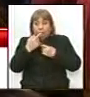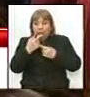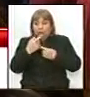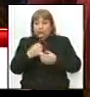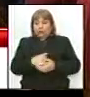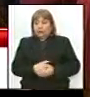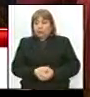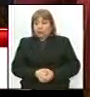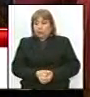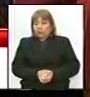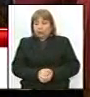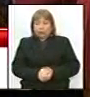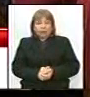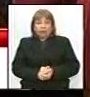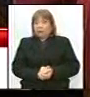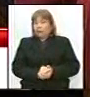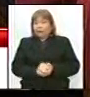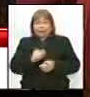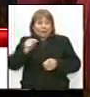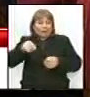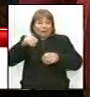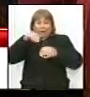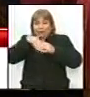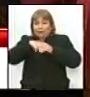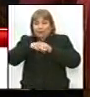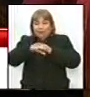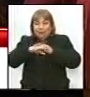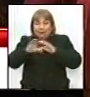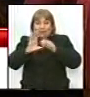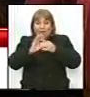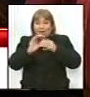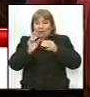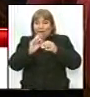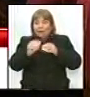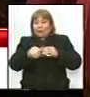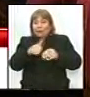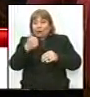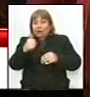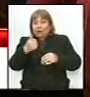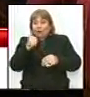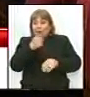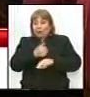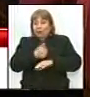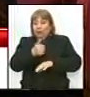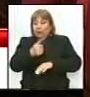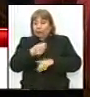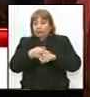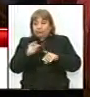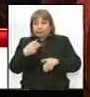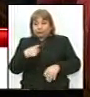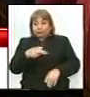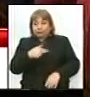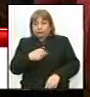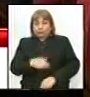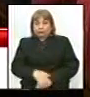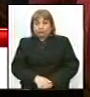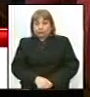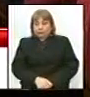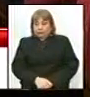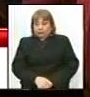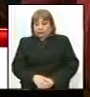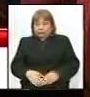hoy día no se archiva eso están en otras denuncias pero si nosotros hubiéramos